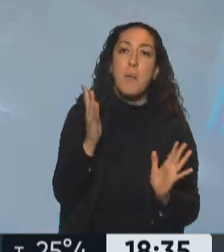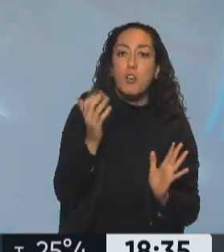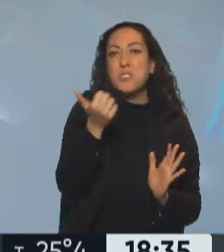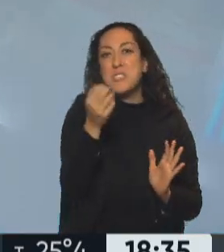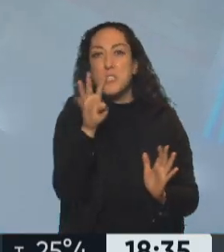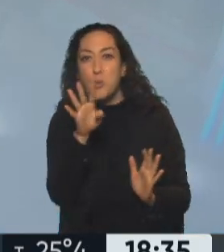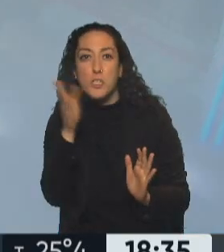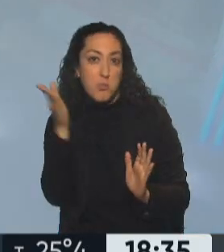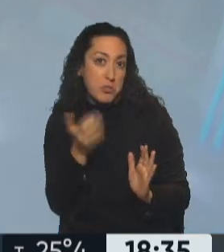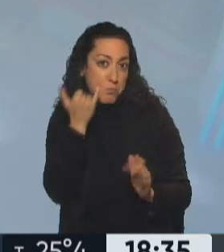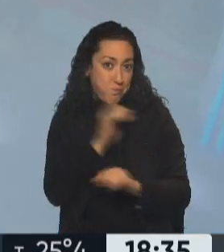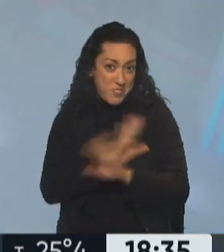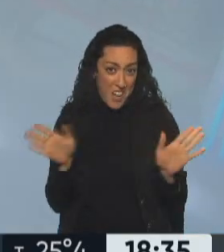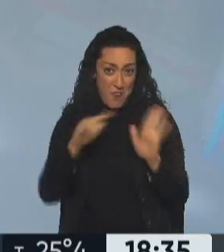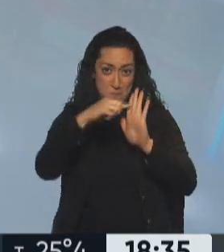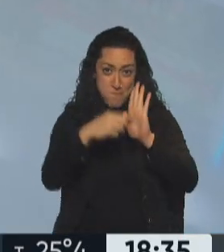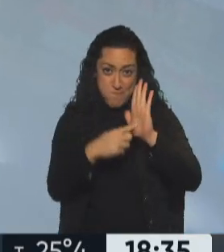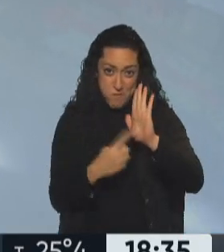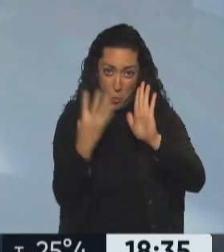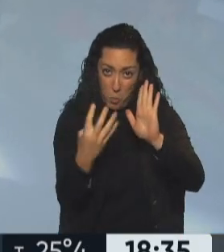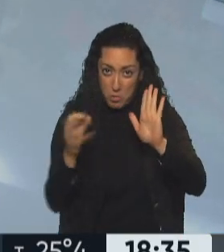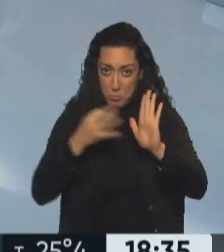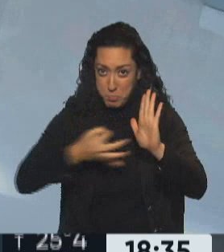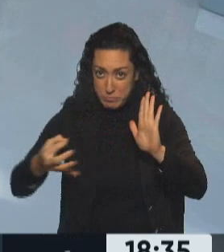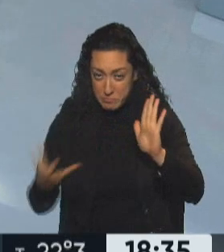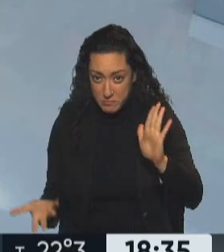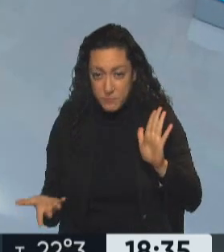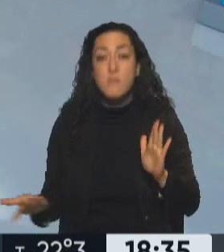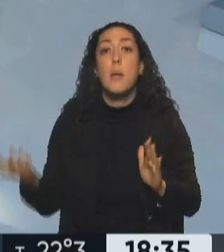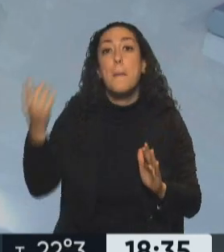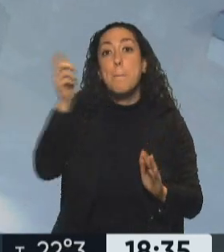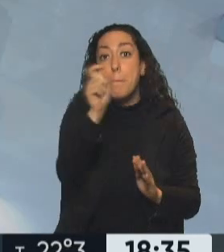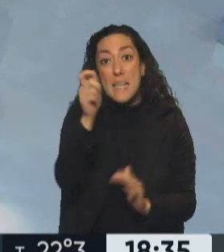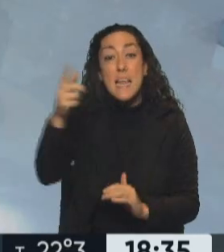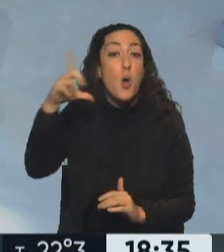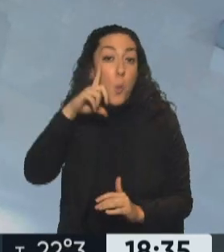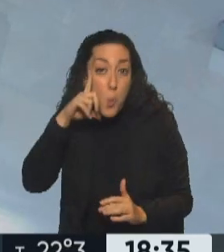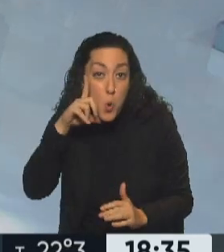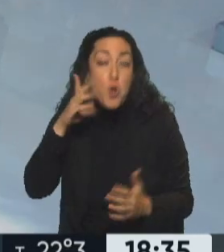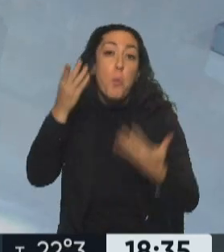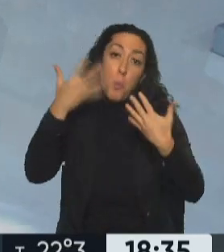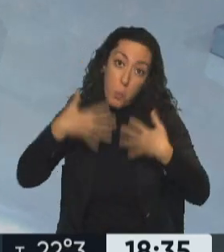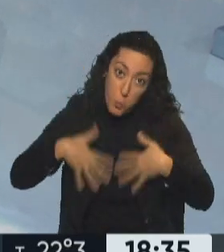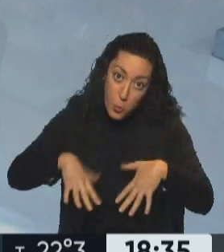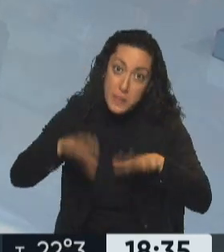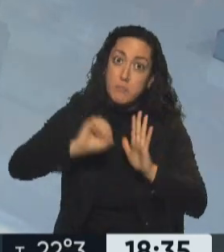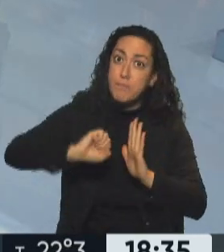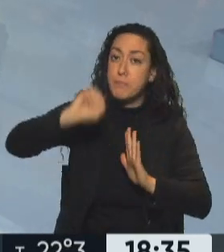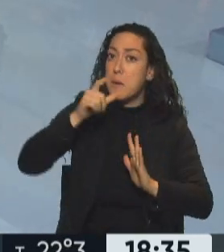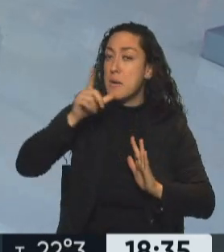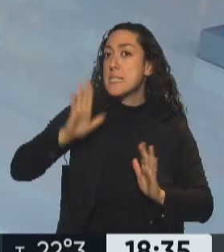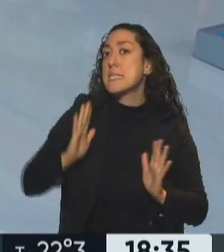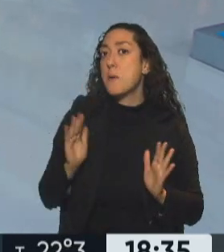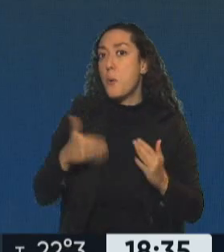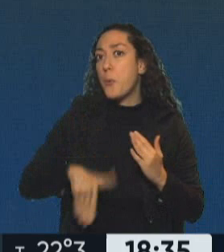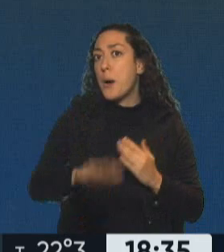y la estamos teniendo ahora. Y encima julio se espera un número todavía bastante mayor al que estamos viendo ahora en junio.